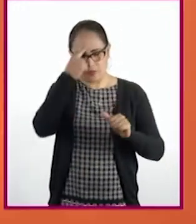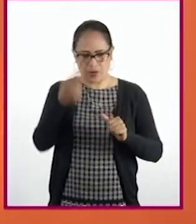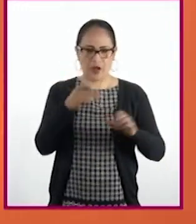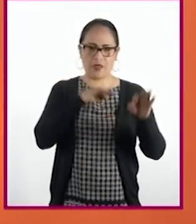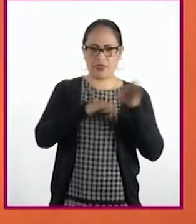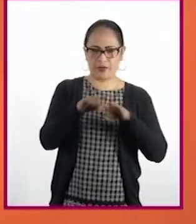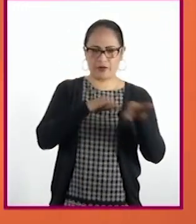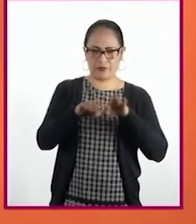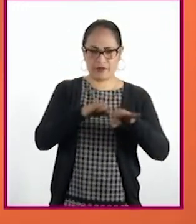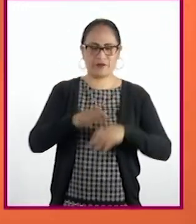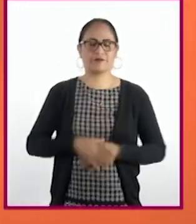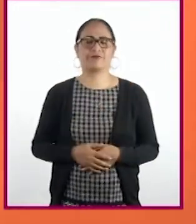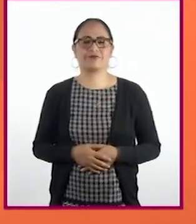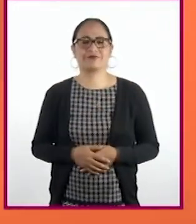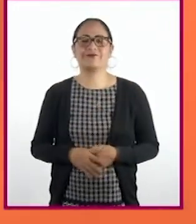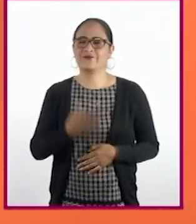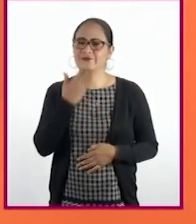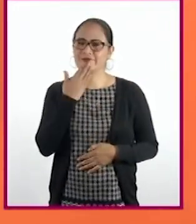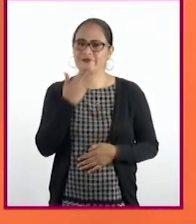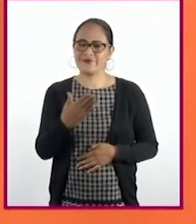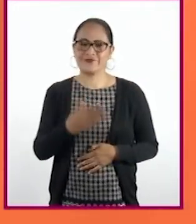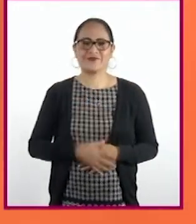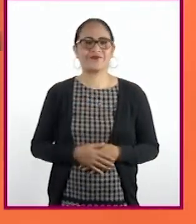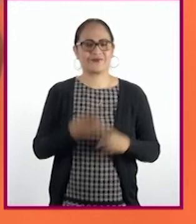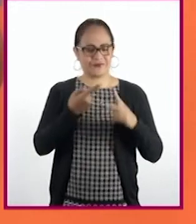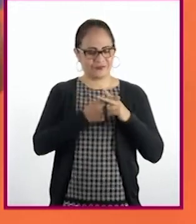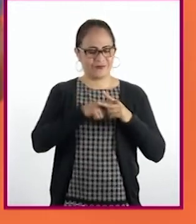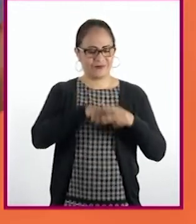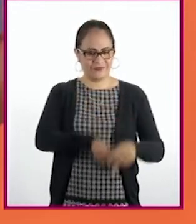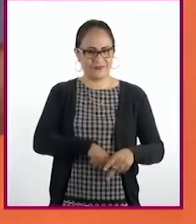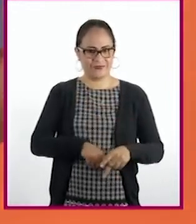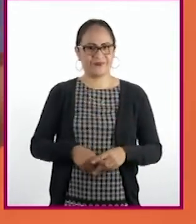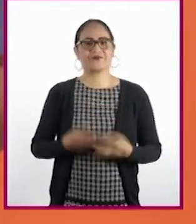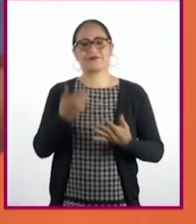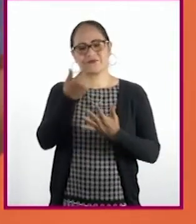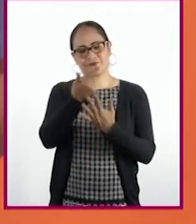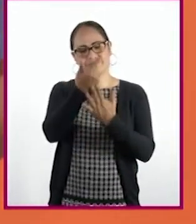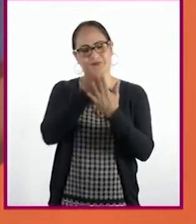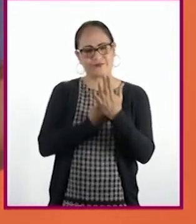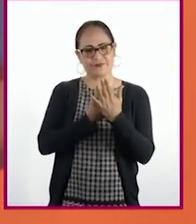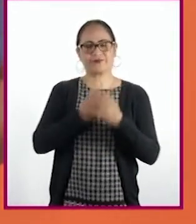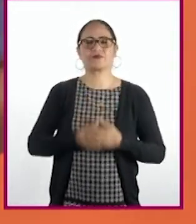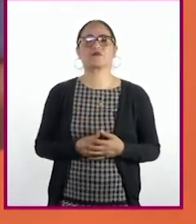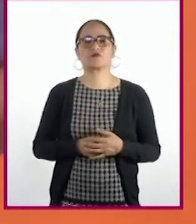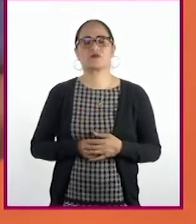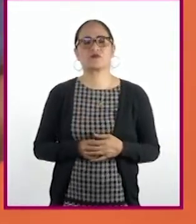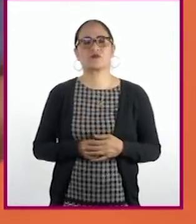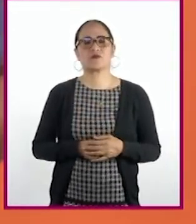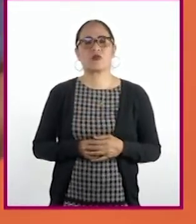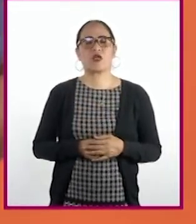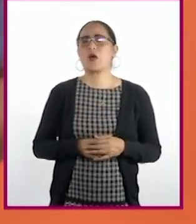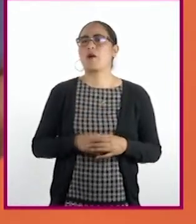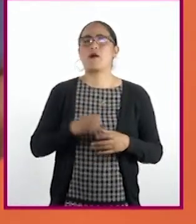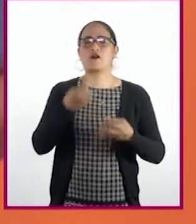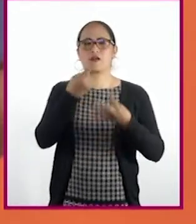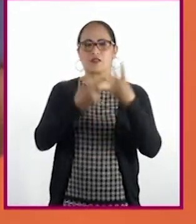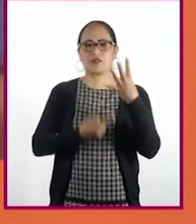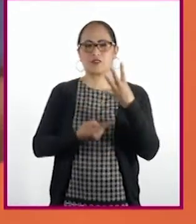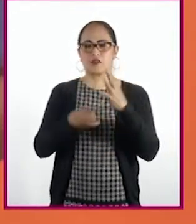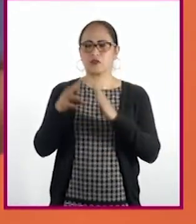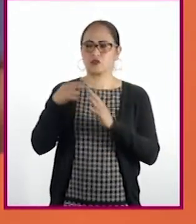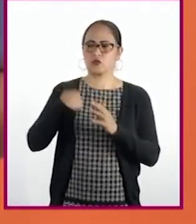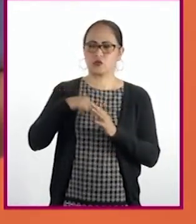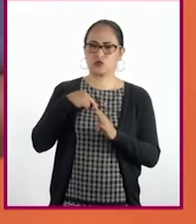necesarias. Perfecto. Para iniciar, recordemos que el prototipo de captador pluvial que comenzaremos a